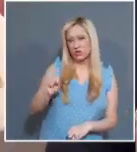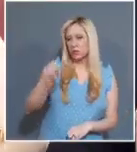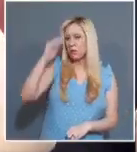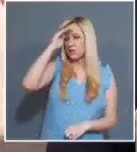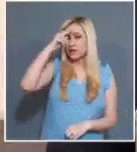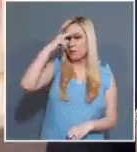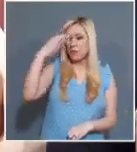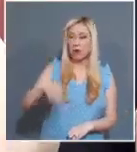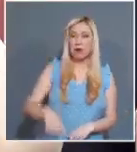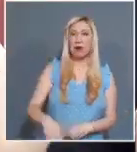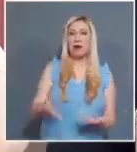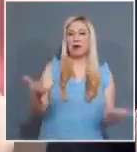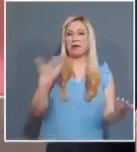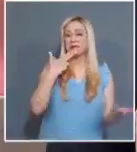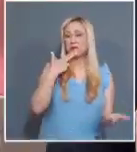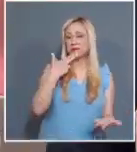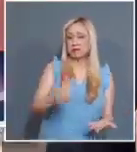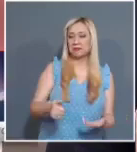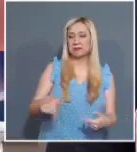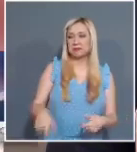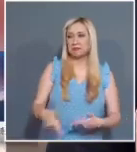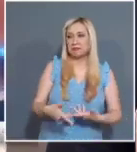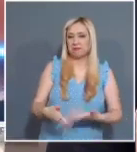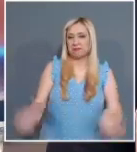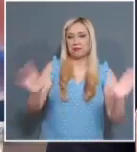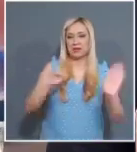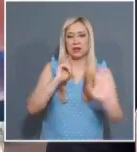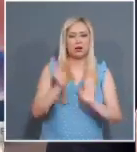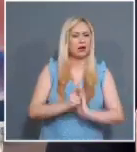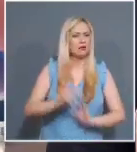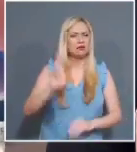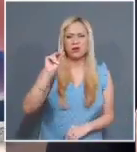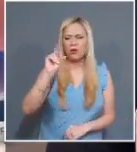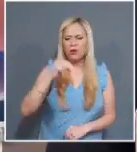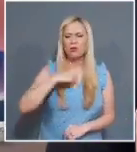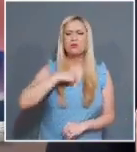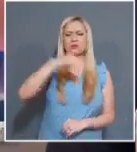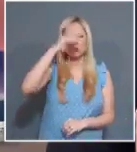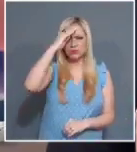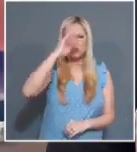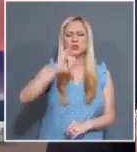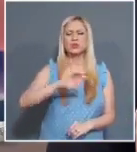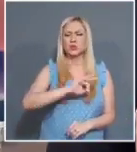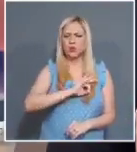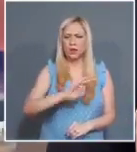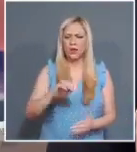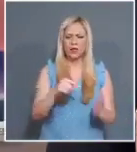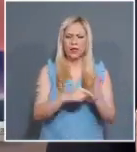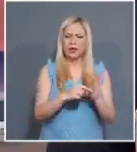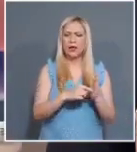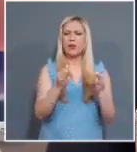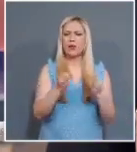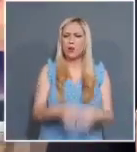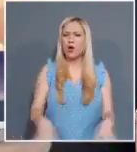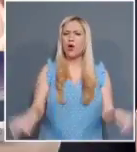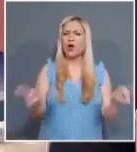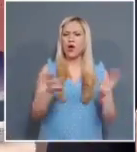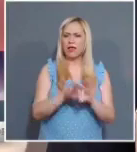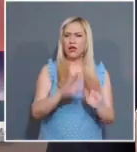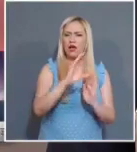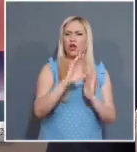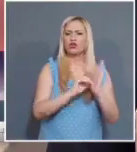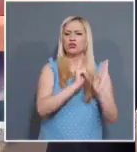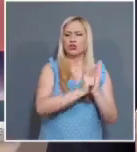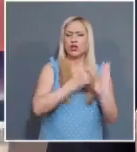servicios, instituciones, participación política, y creo que tenemos incluso instituciones políticas muy fuertes. O sea, estamos viéndolo en estos días,